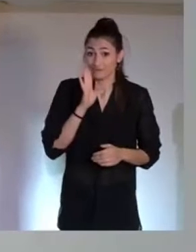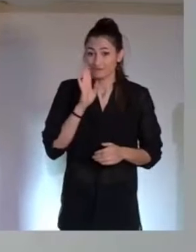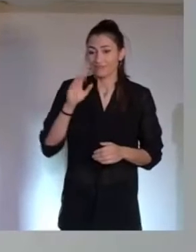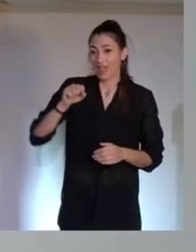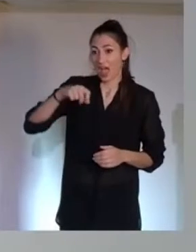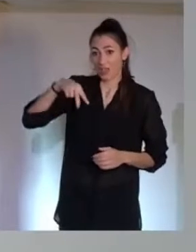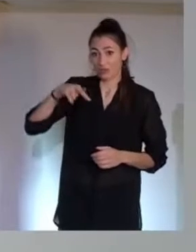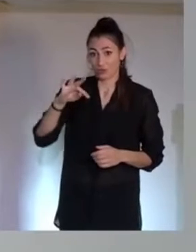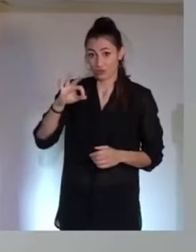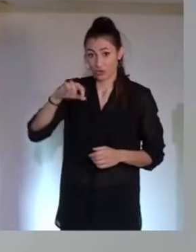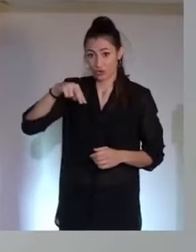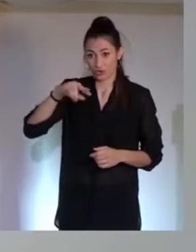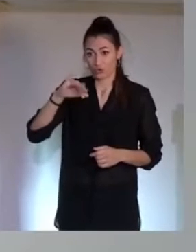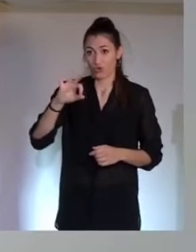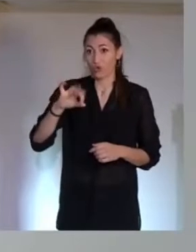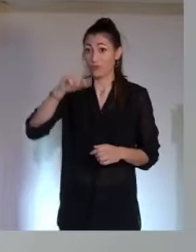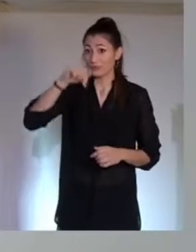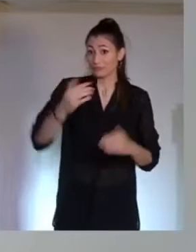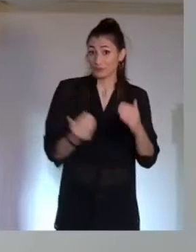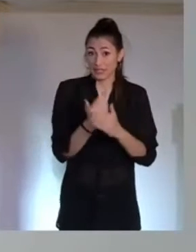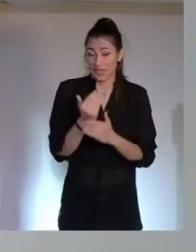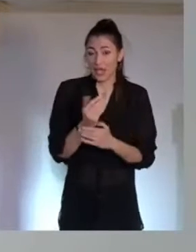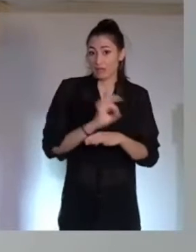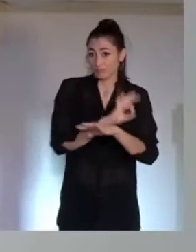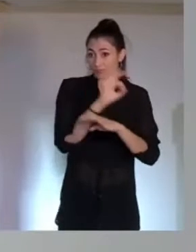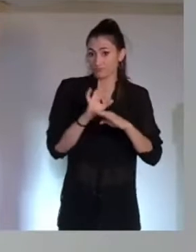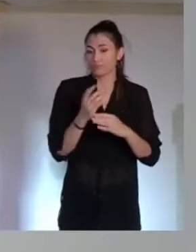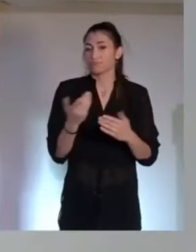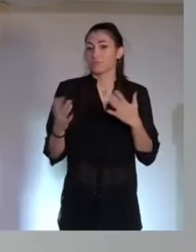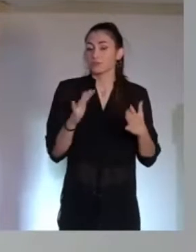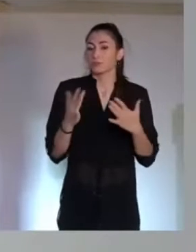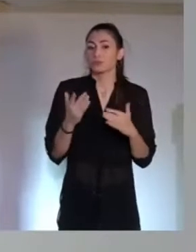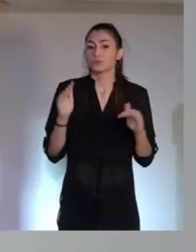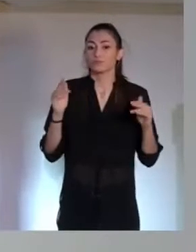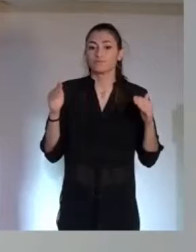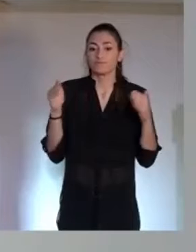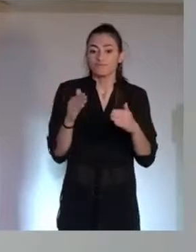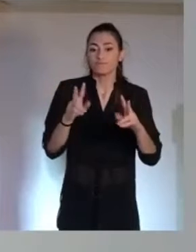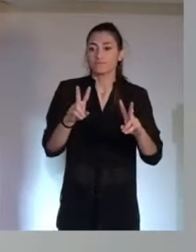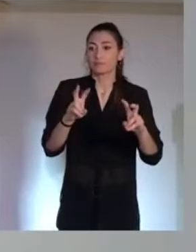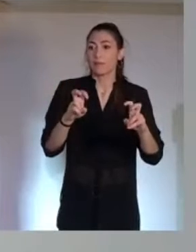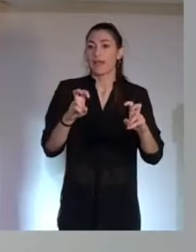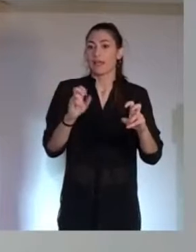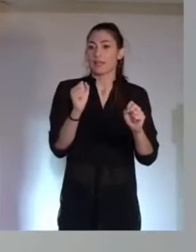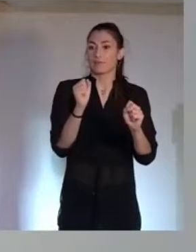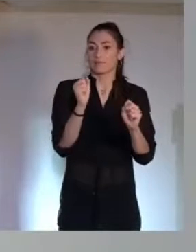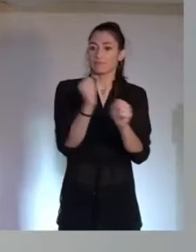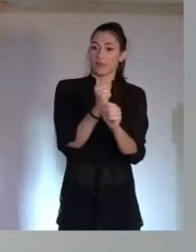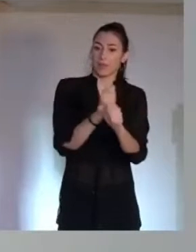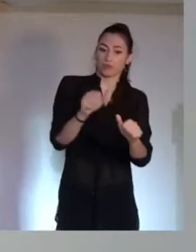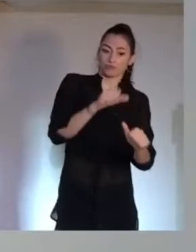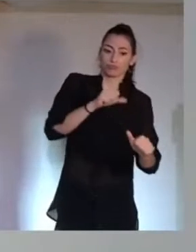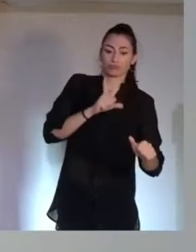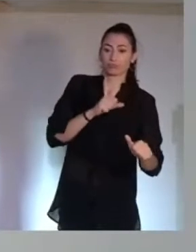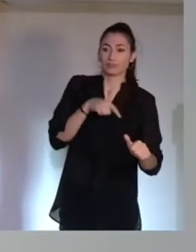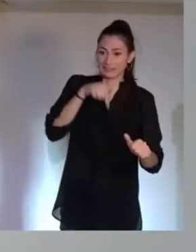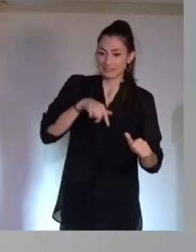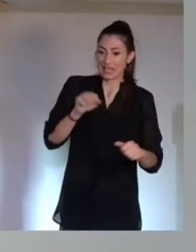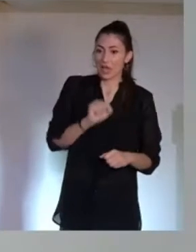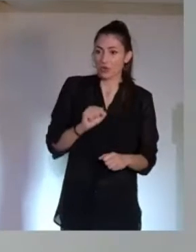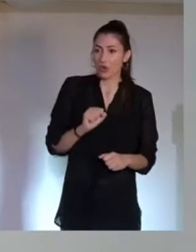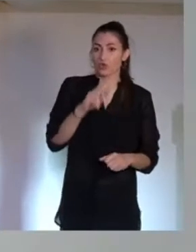Hoy, durante la mañana, se trata de rendir cuentas sobre todo el trabajo acaecido y desarrollado en este